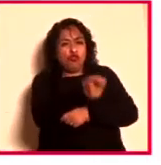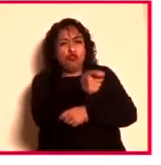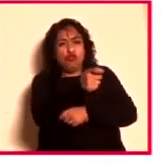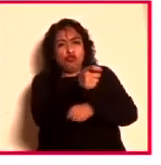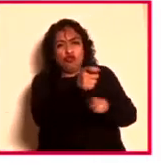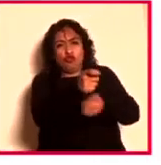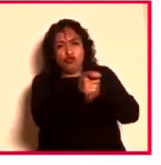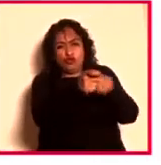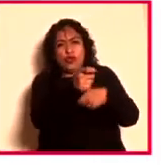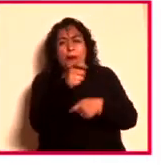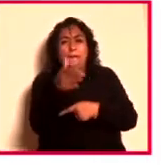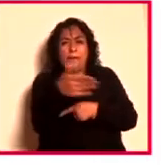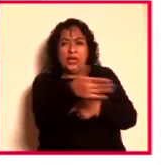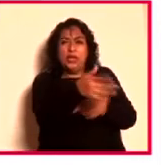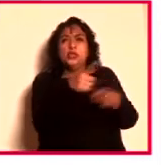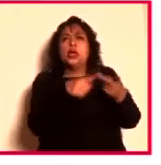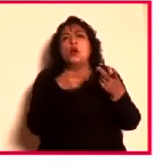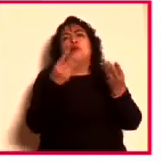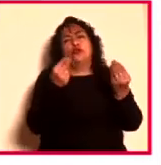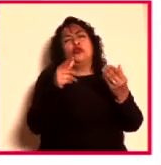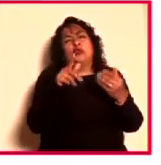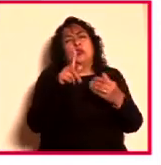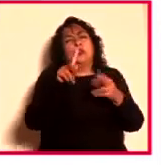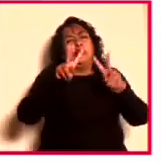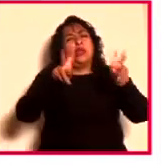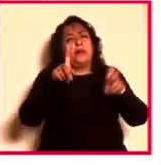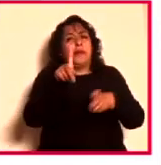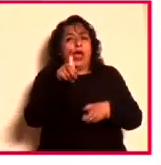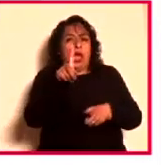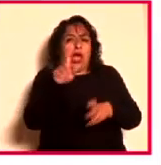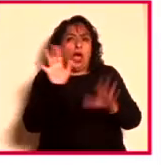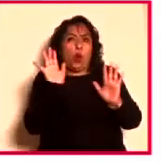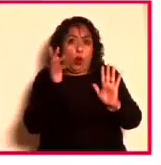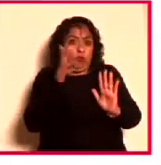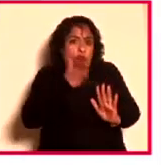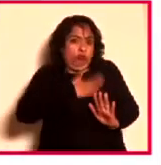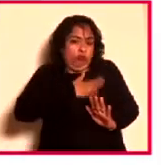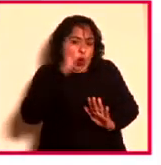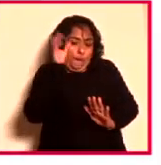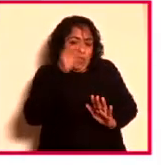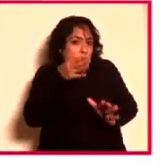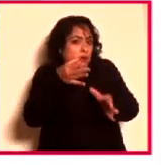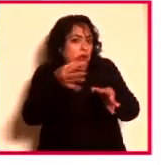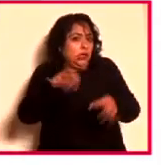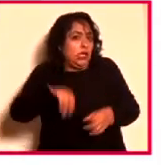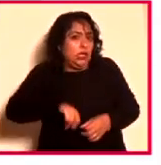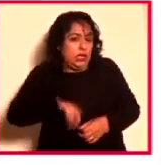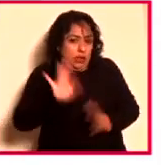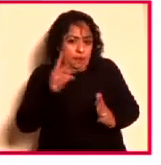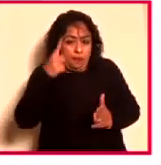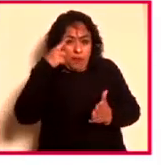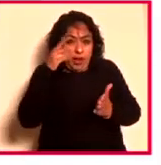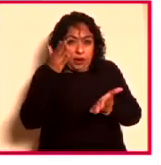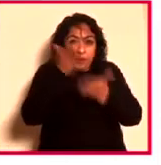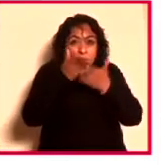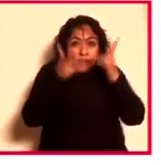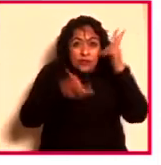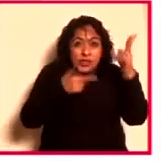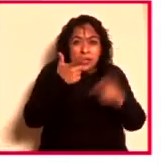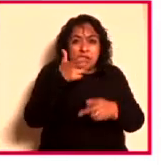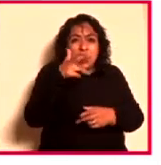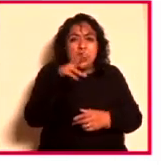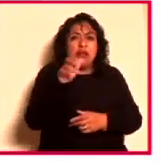muchas competencias de carácter acuático. Yo siento que es muy atractivo y considero que para visitar Galeana tienes que dedicarle de